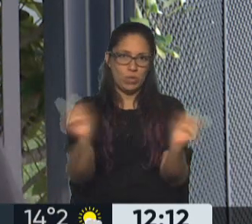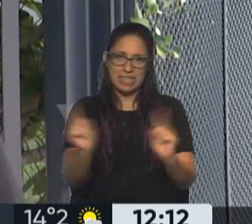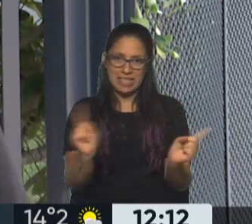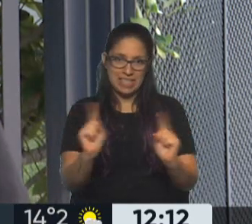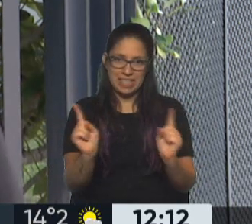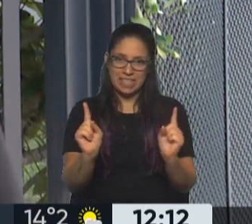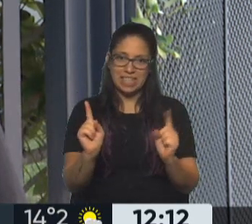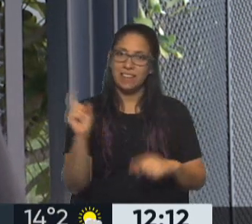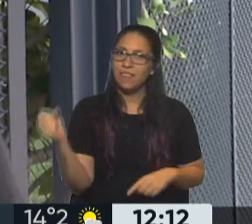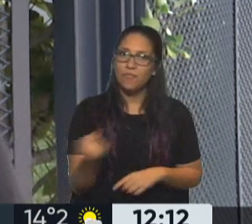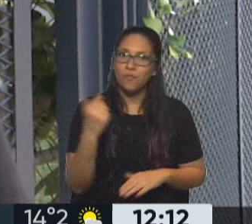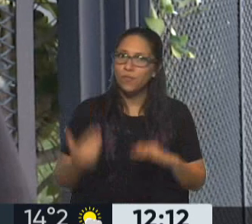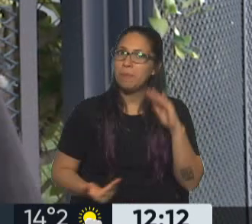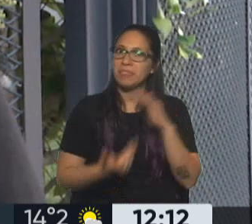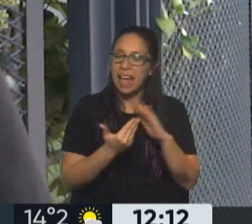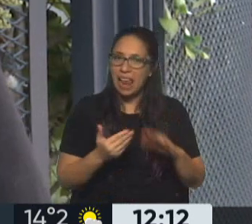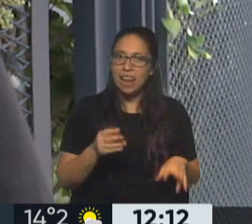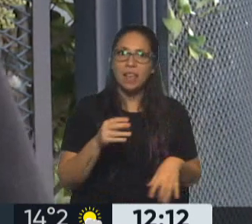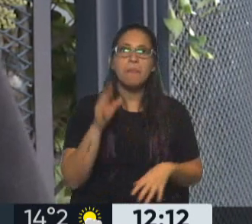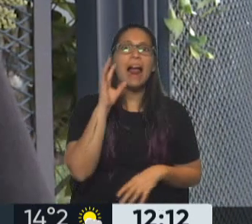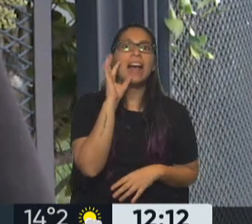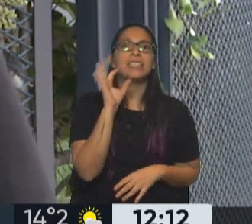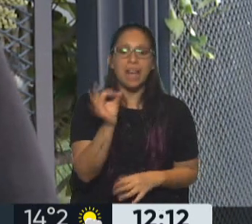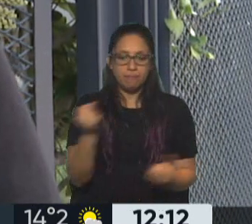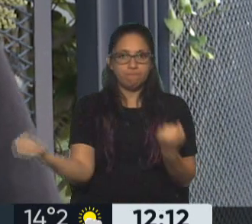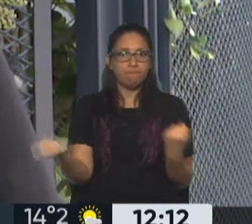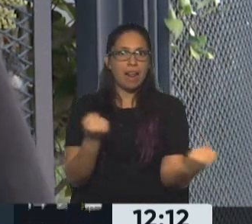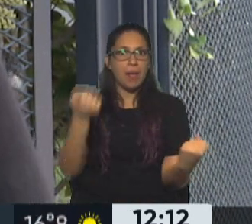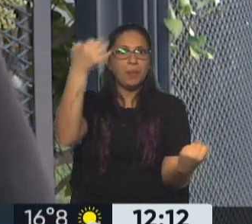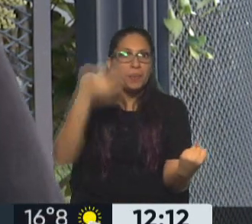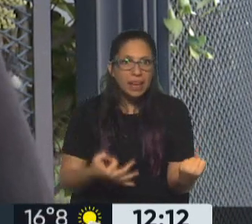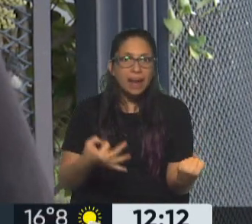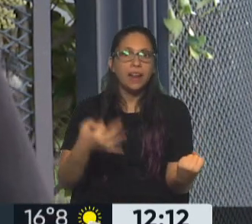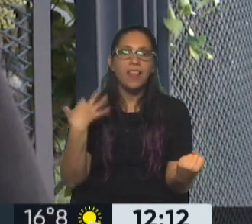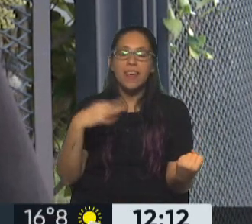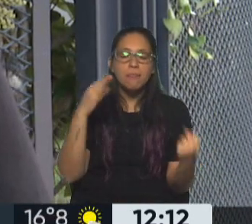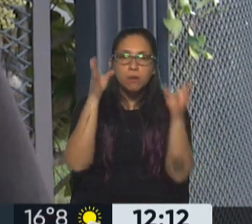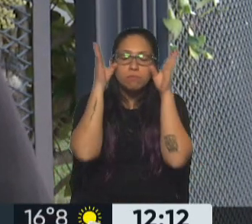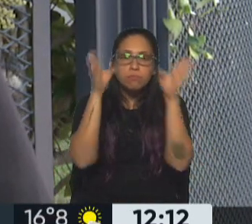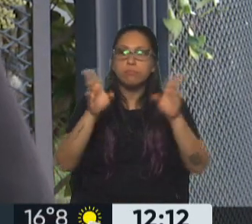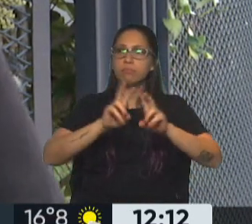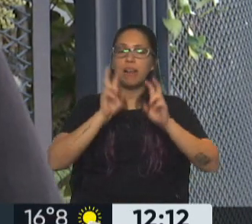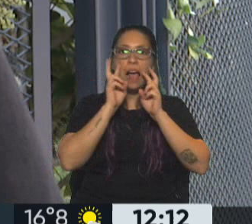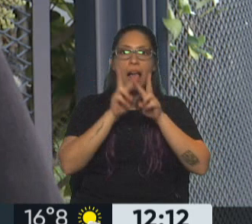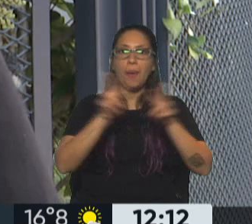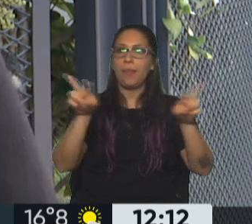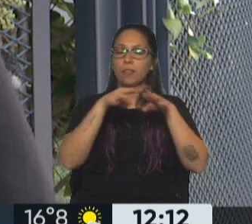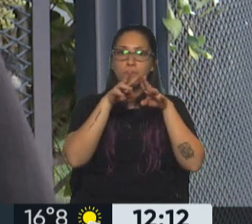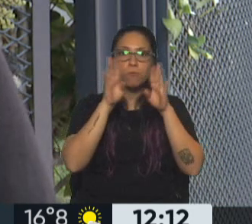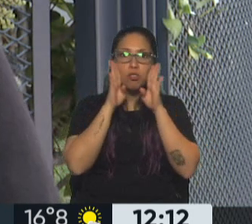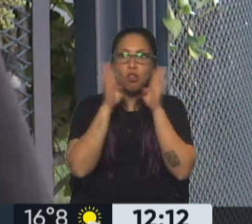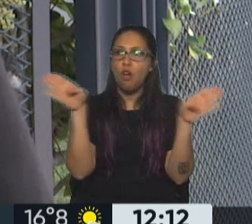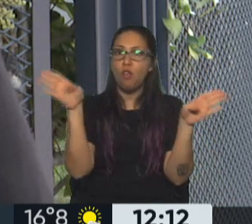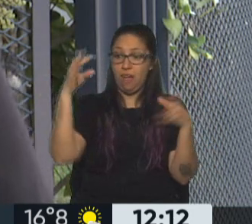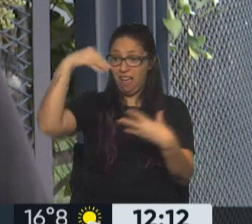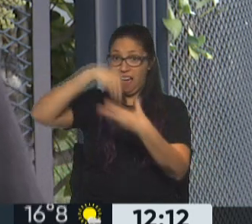realidad acá la realidad nos dice que para tener una conducción efectiva tenemos que estar muy muy alertas no solo con lo que pasa dentro del